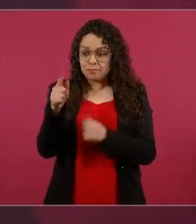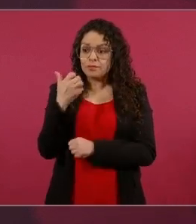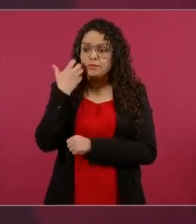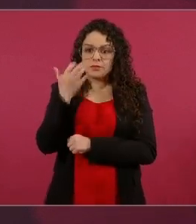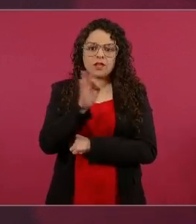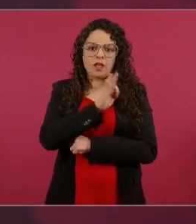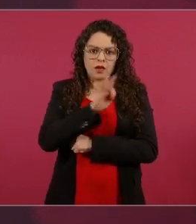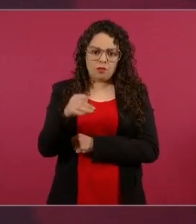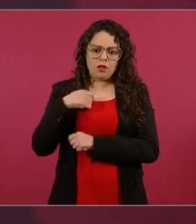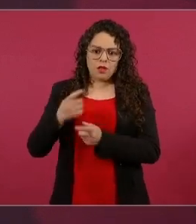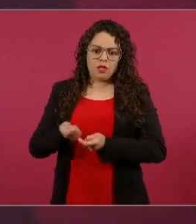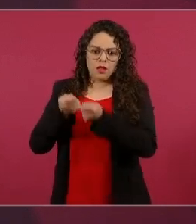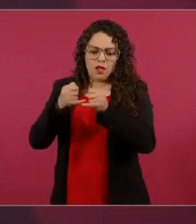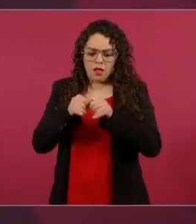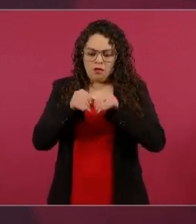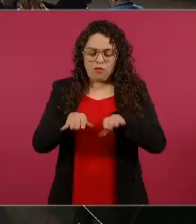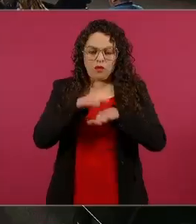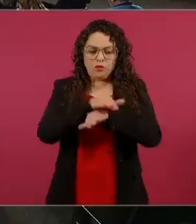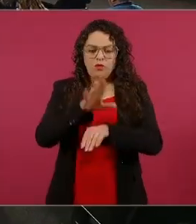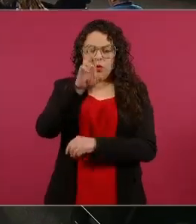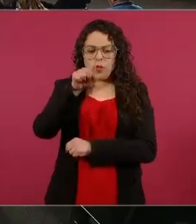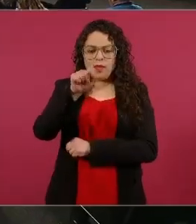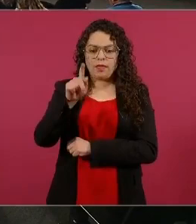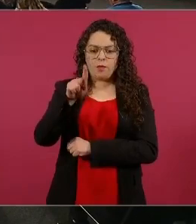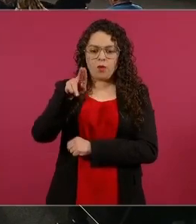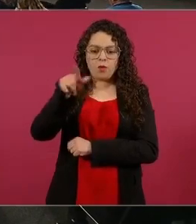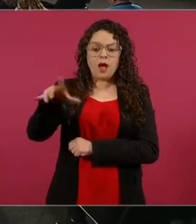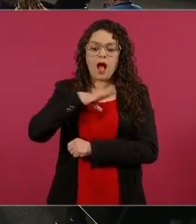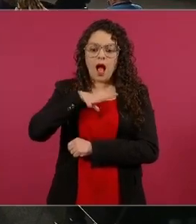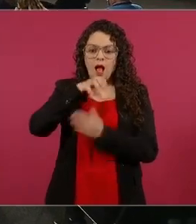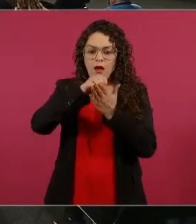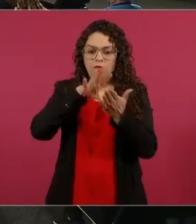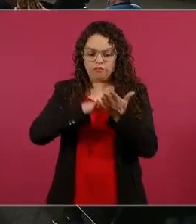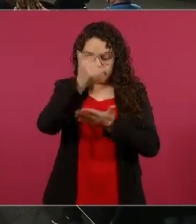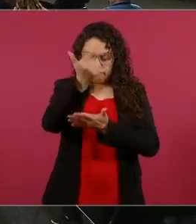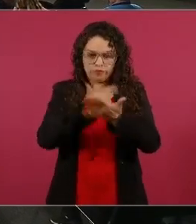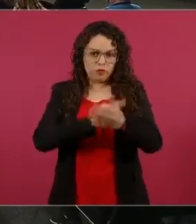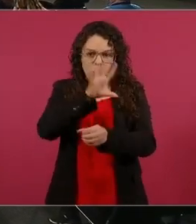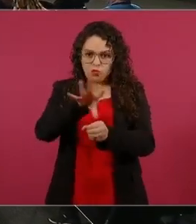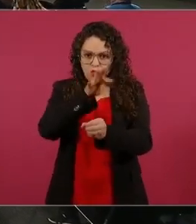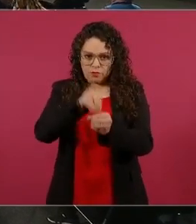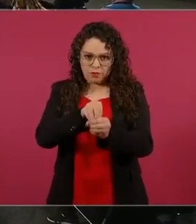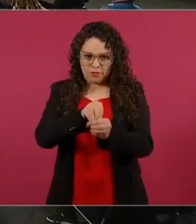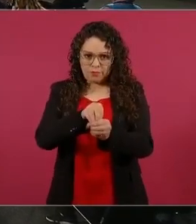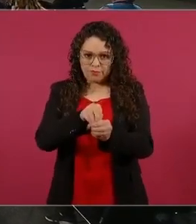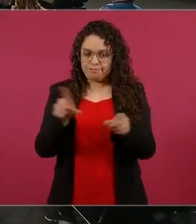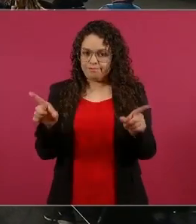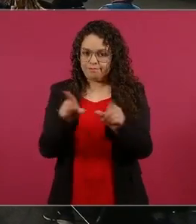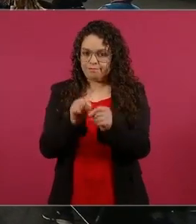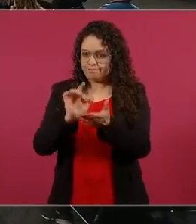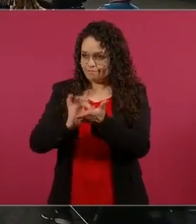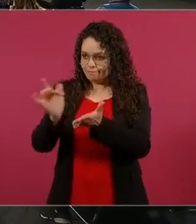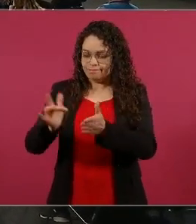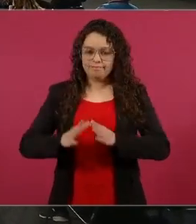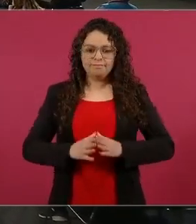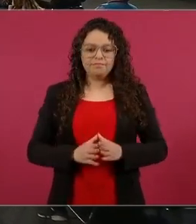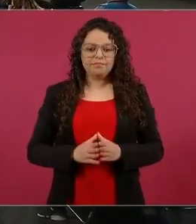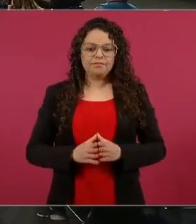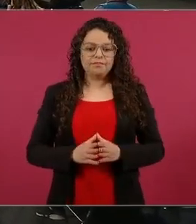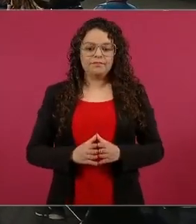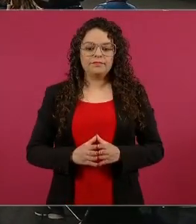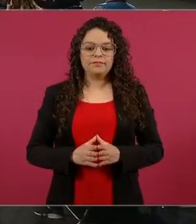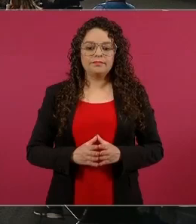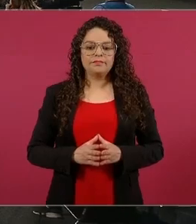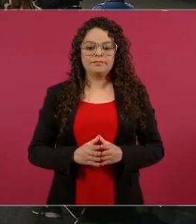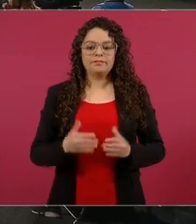pública que ahí es donde se ve reflejado Gracias graci y en